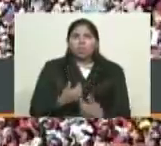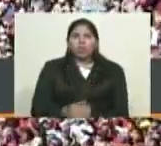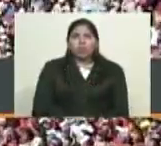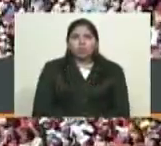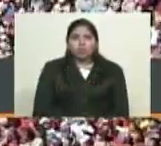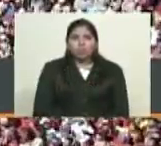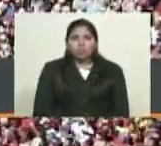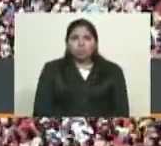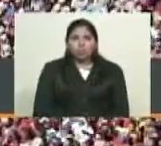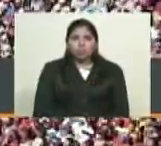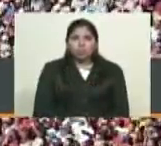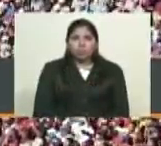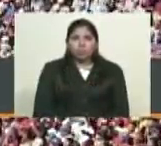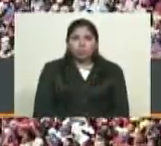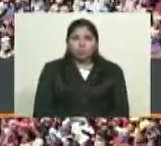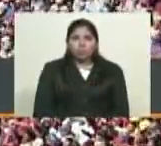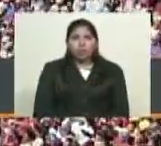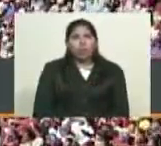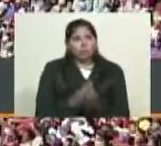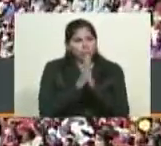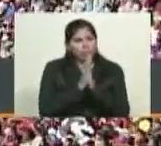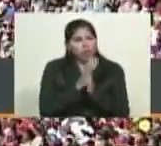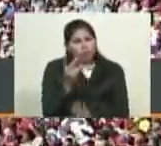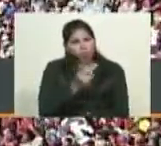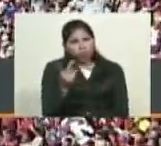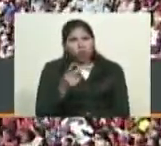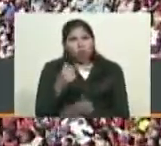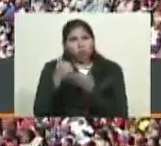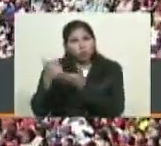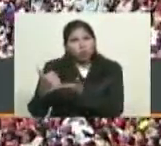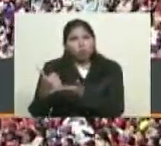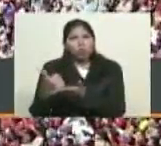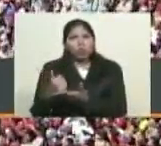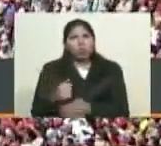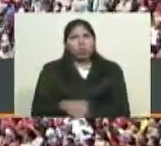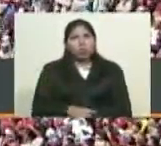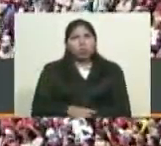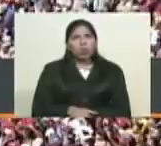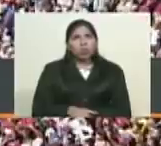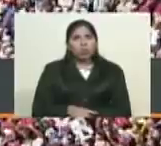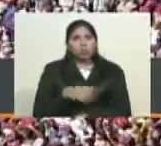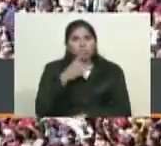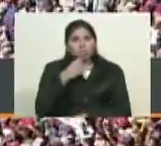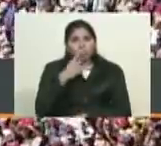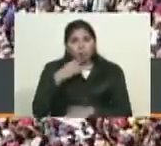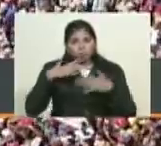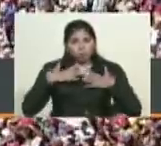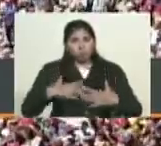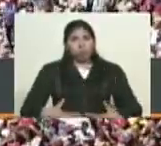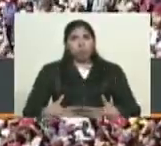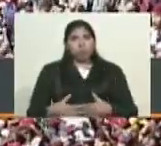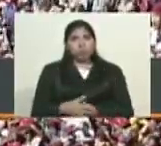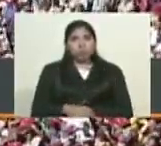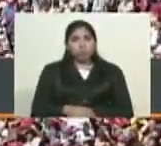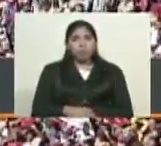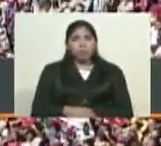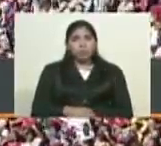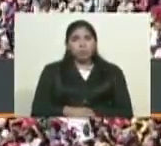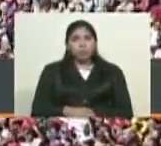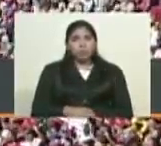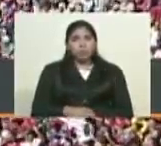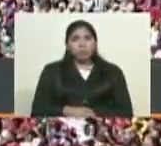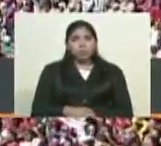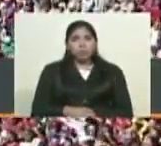favor, se los pido. Aquí se han venido, mira, rojo, rojito, viene ella, qué linda, que Dios